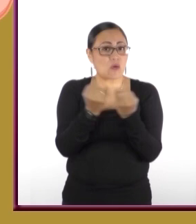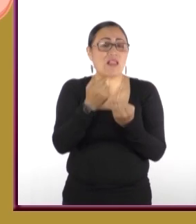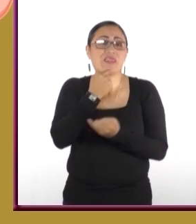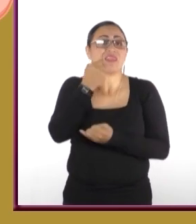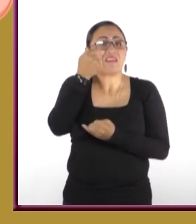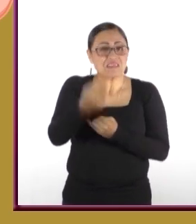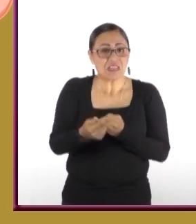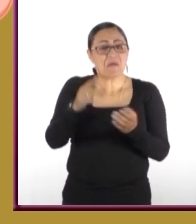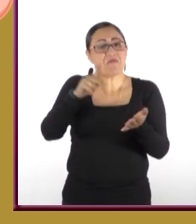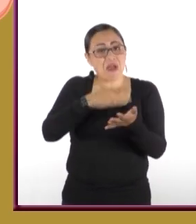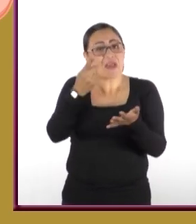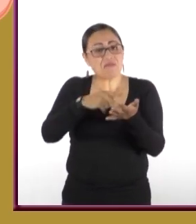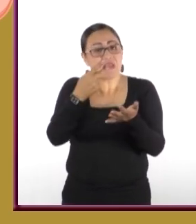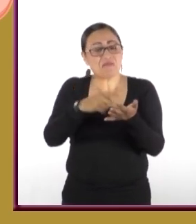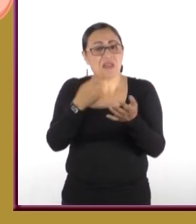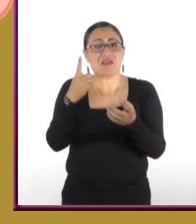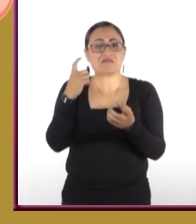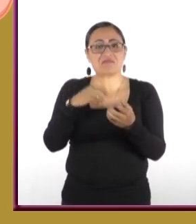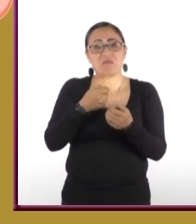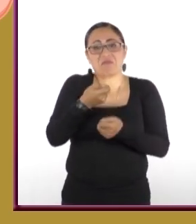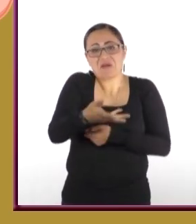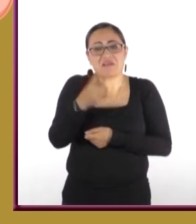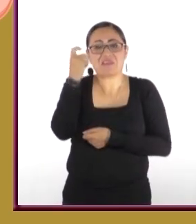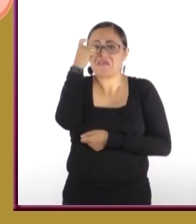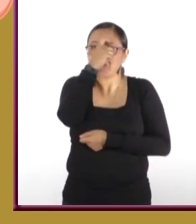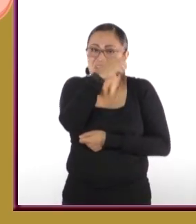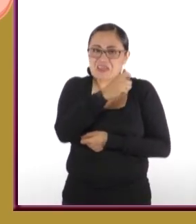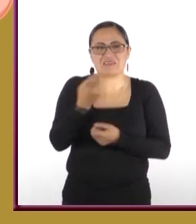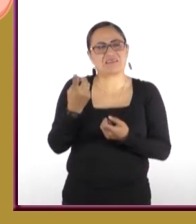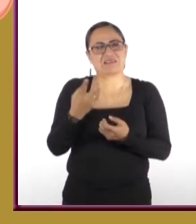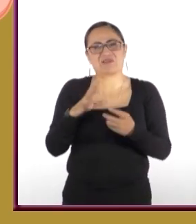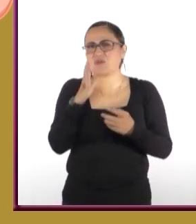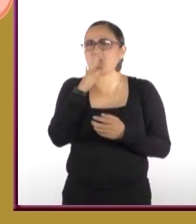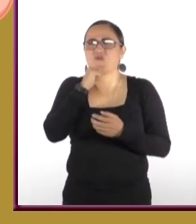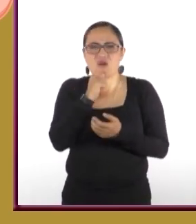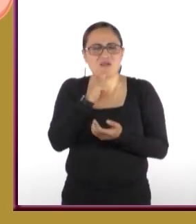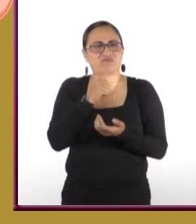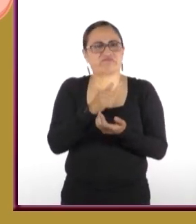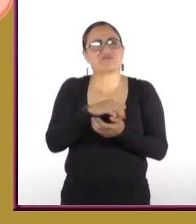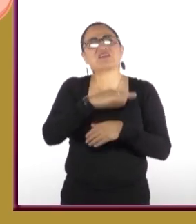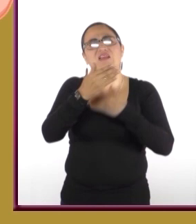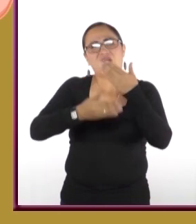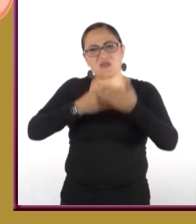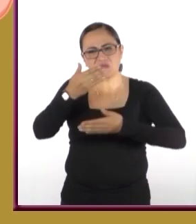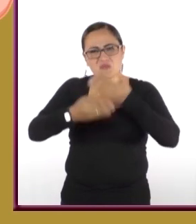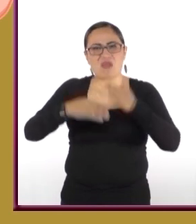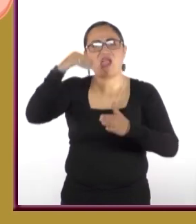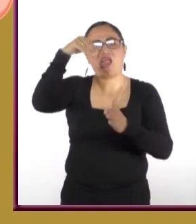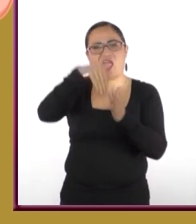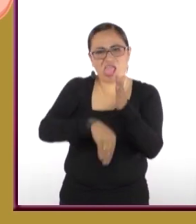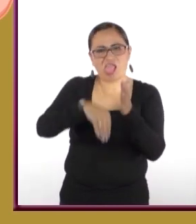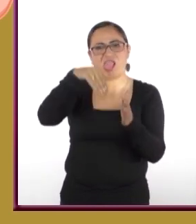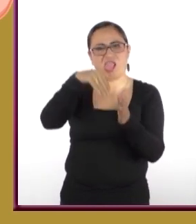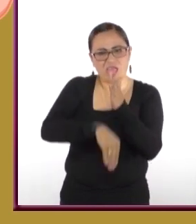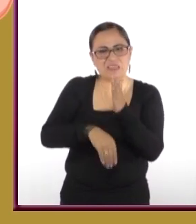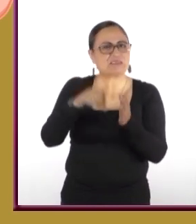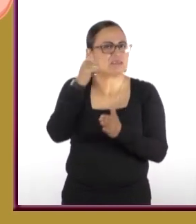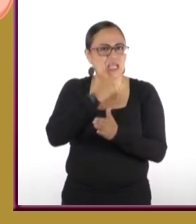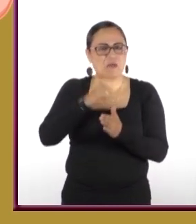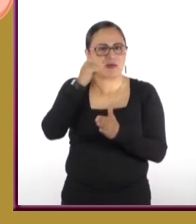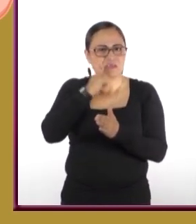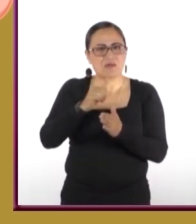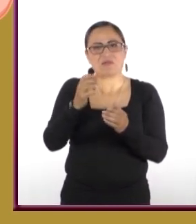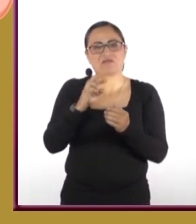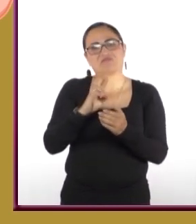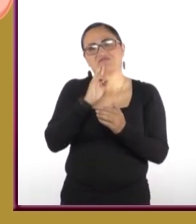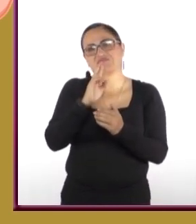si nos decimos que las matemáticas son difíciles, complicadas o inaccesibles. Es probable que lo estemos condicionando a